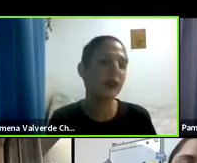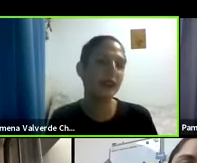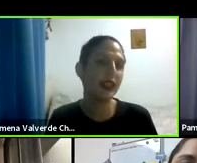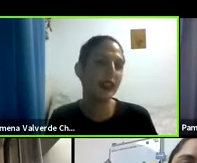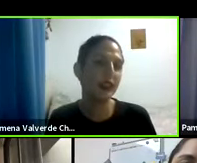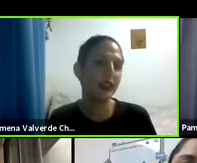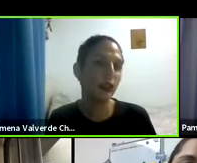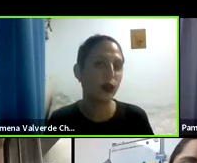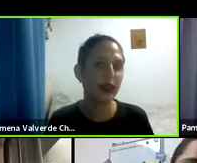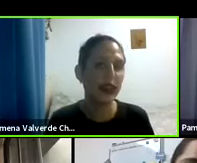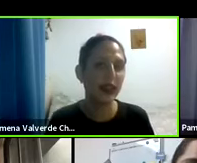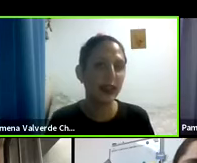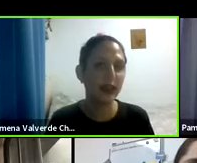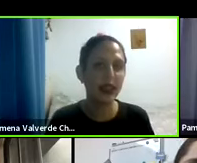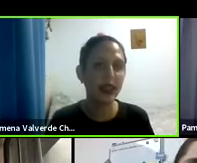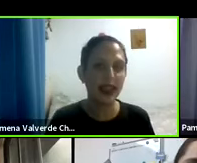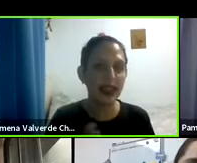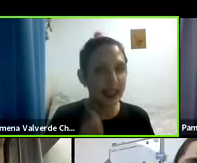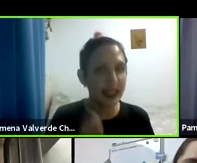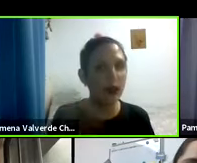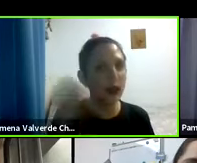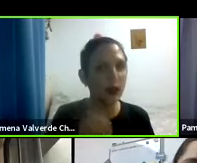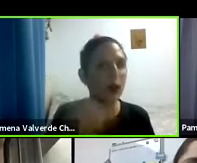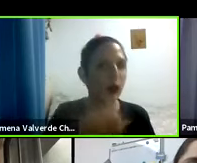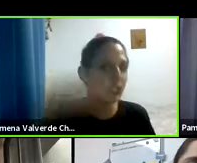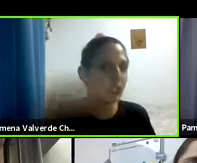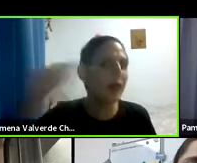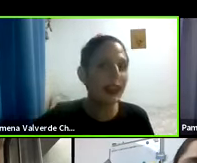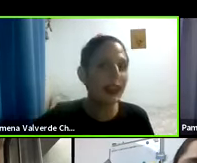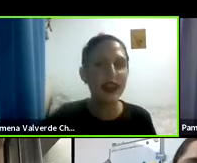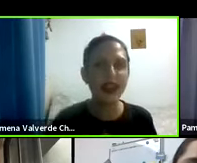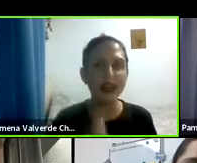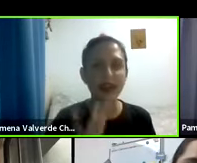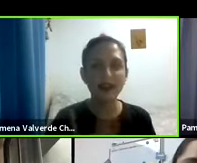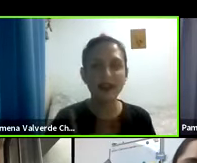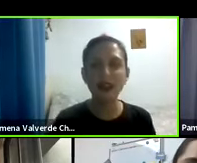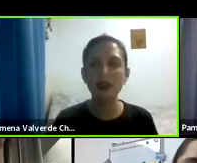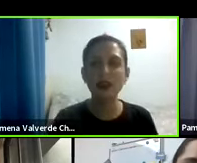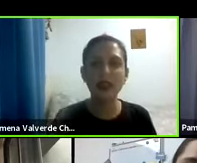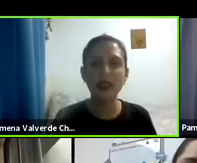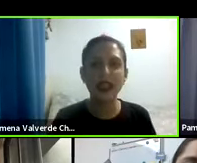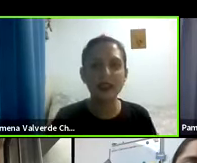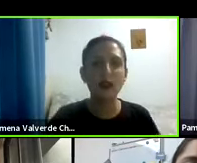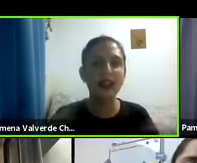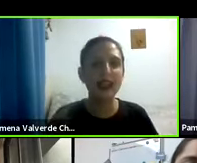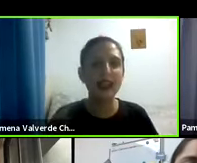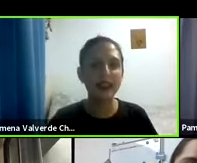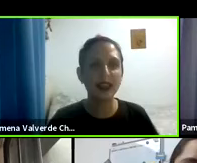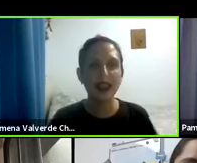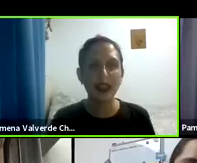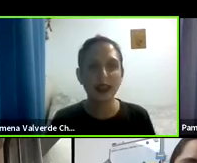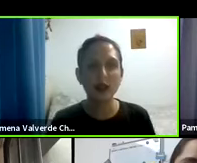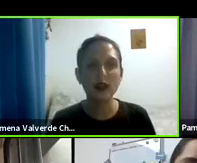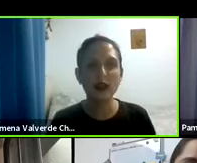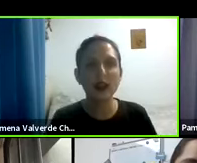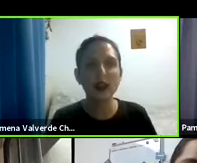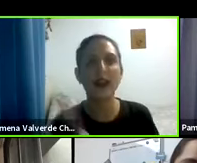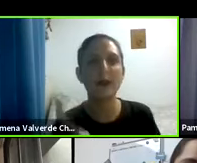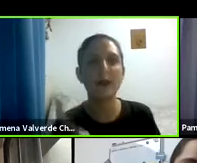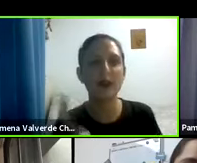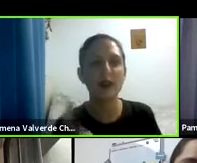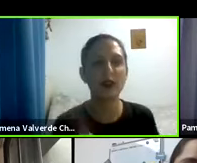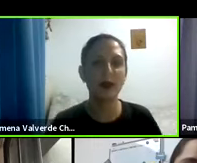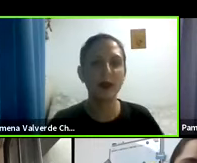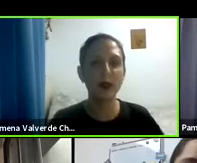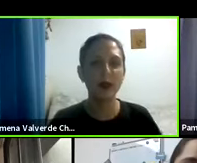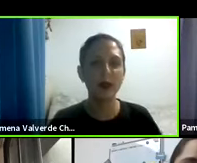eje fundamental del documental verdad y que ella se logra un poco salvar a través de su experiencia con el arte entonces the